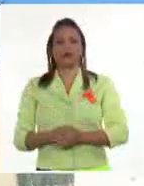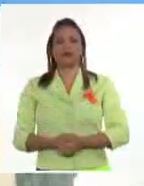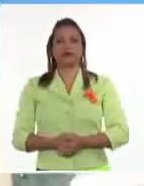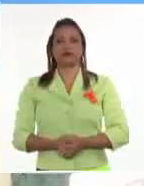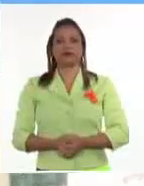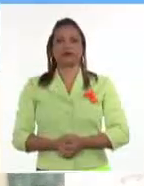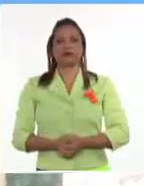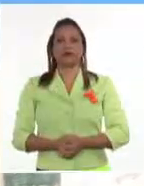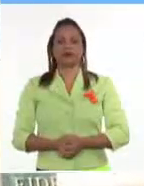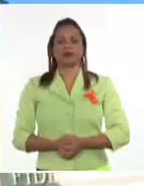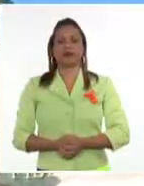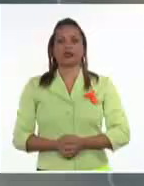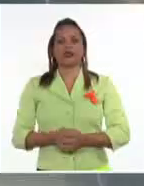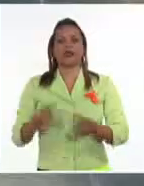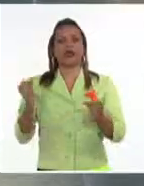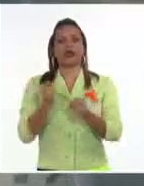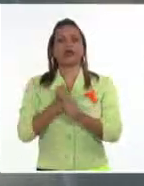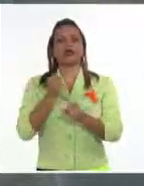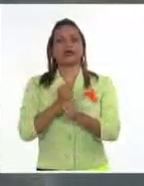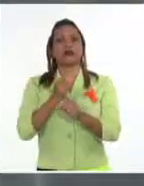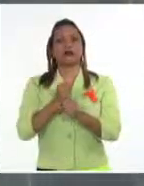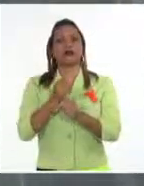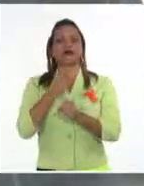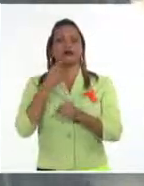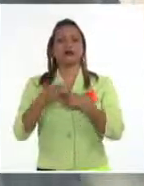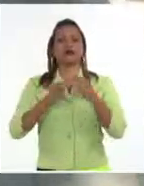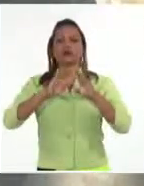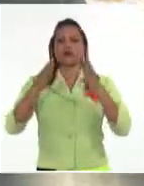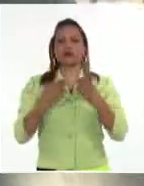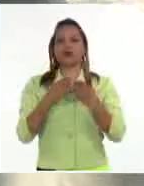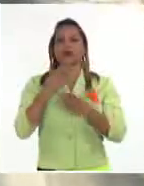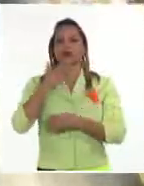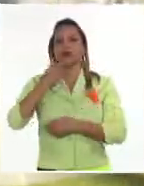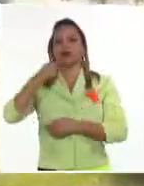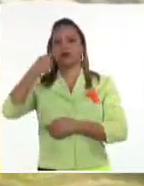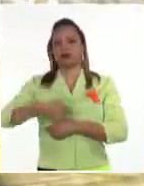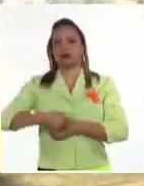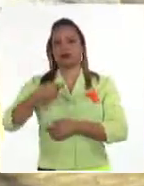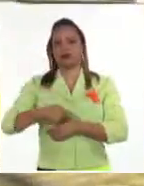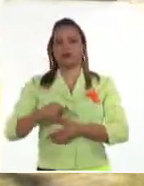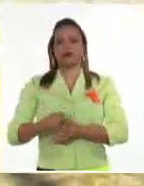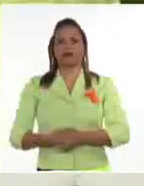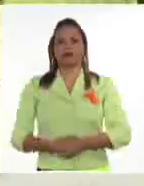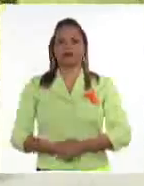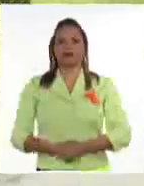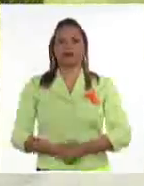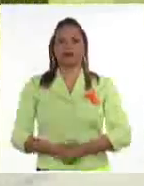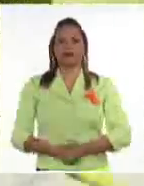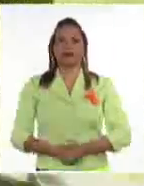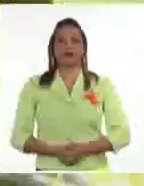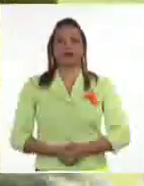quien hizo la obra más grande, más justa. José Vladimir Pérez e Irán Suárez Bayán, Canal Cubano de Noticias.